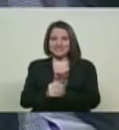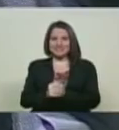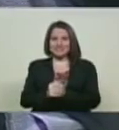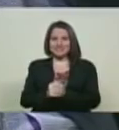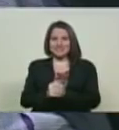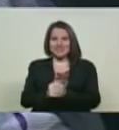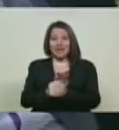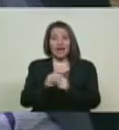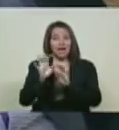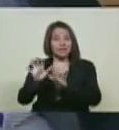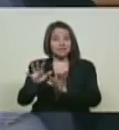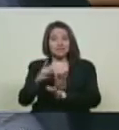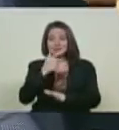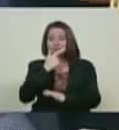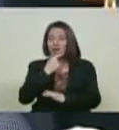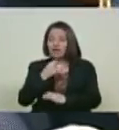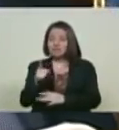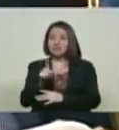Así de sencillo.